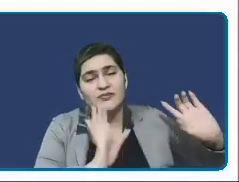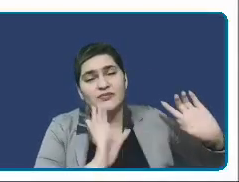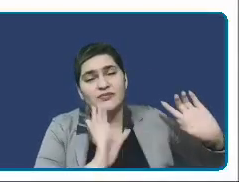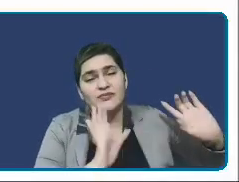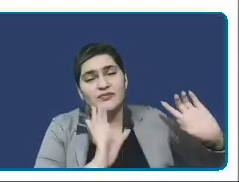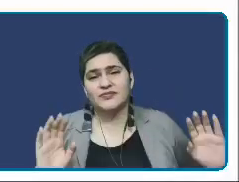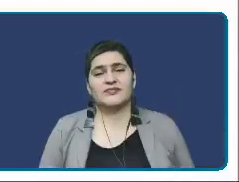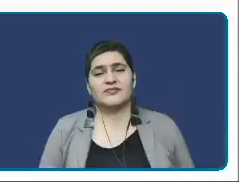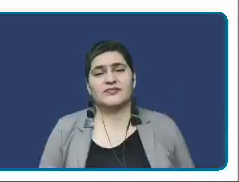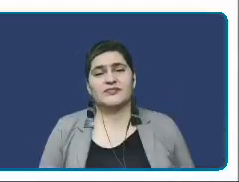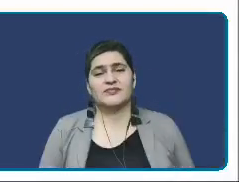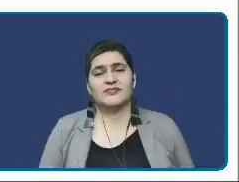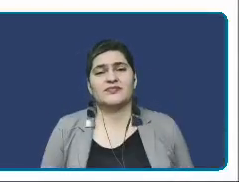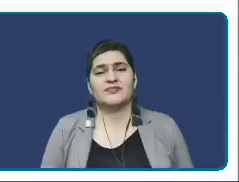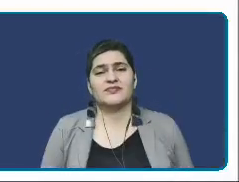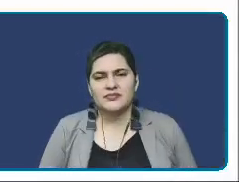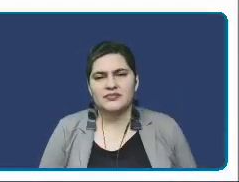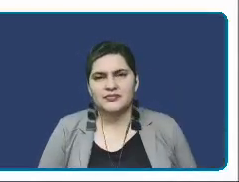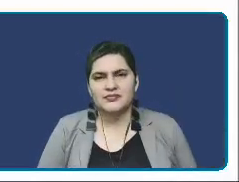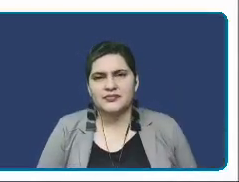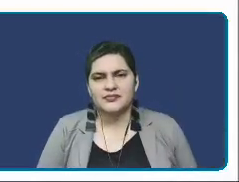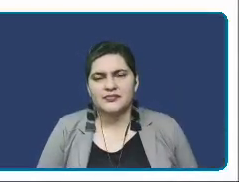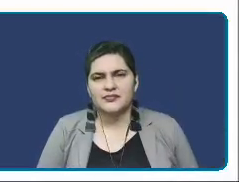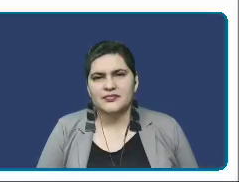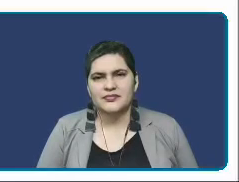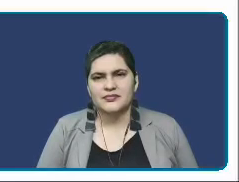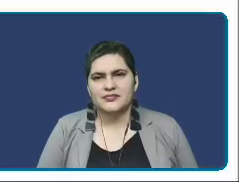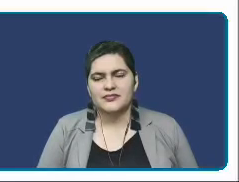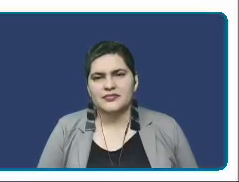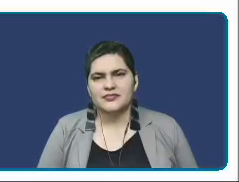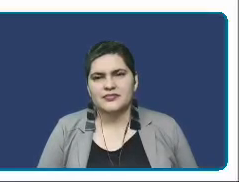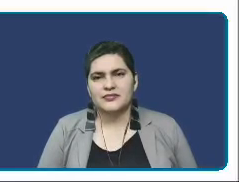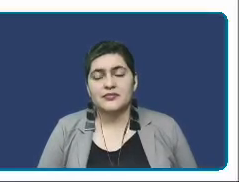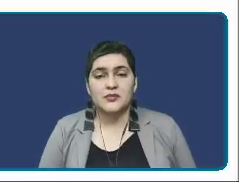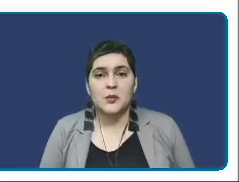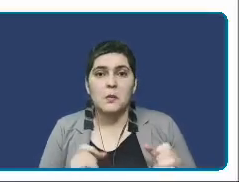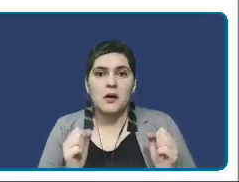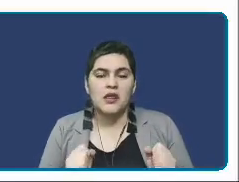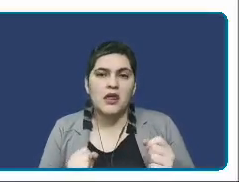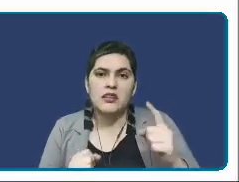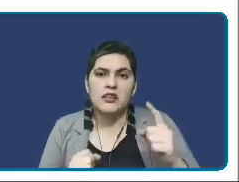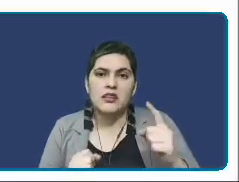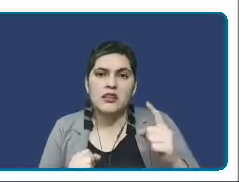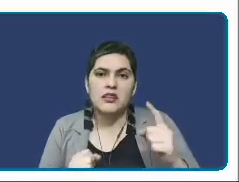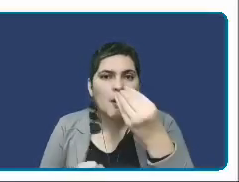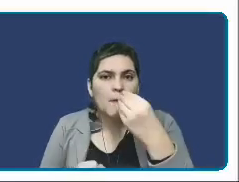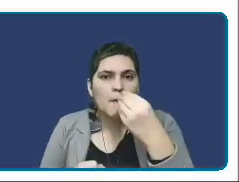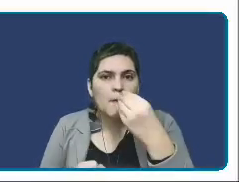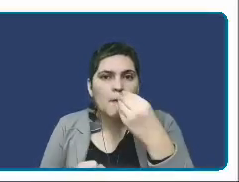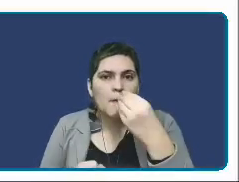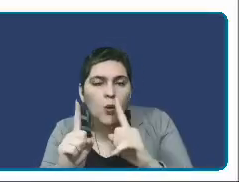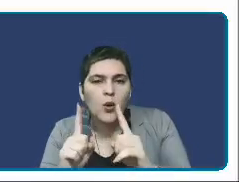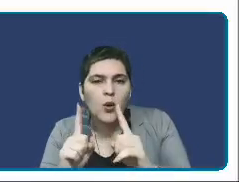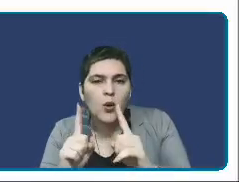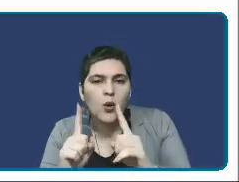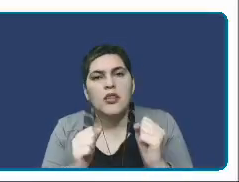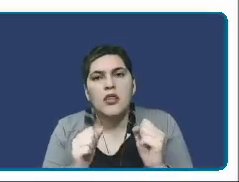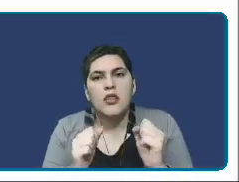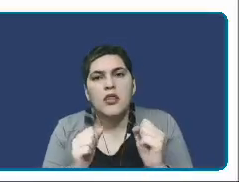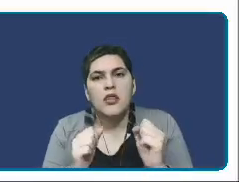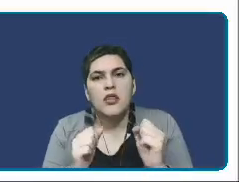diferente, ya lo dijimos. Puedo tener dificultad para comer algunos alimentos, puedo tener dolor, puedo tener náusea, puedo